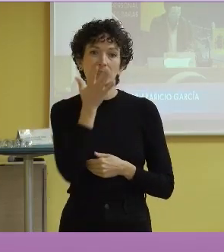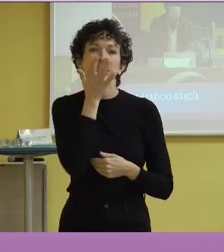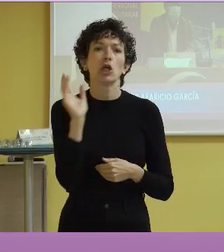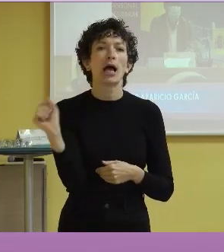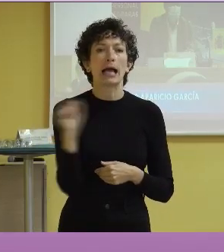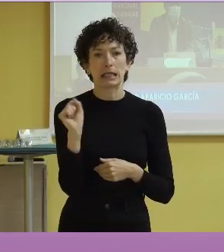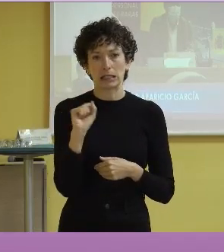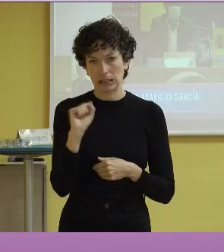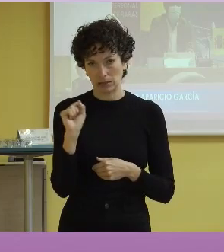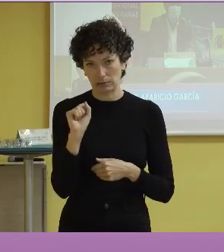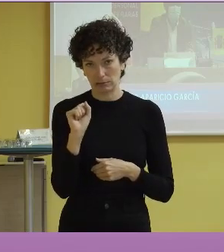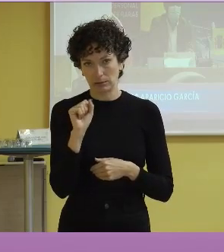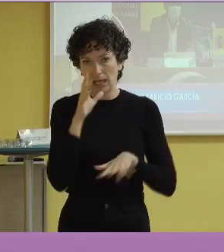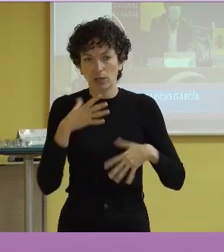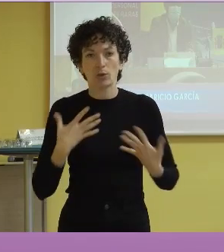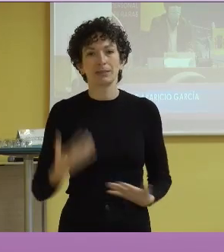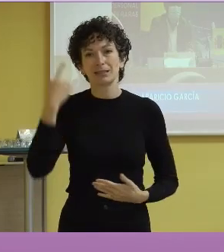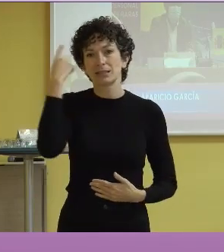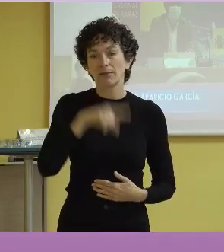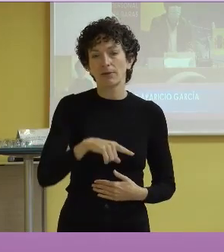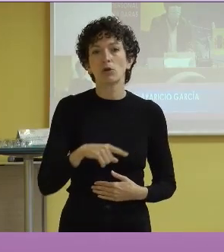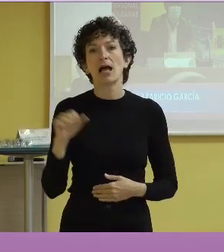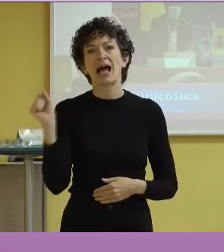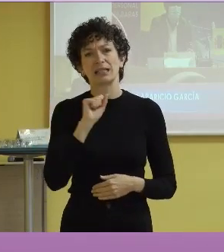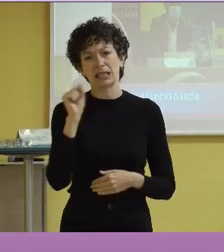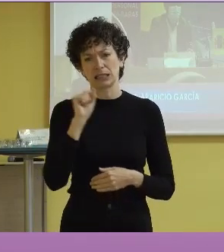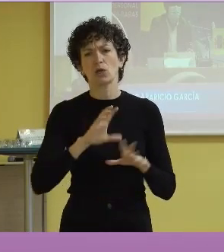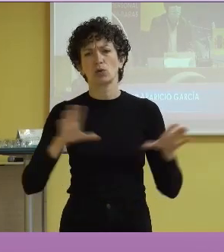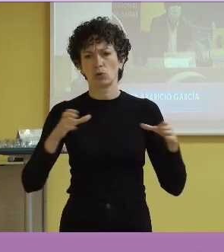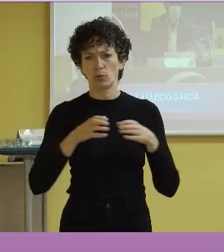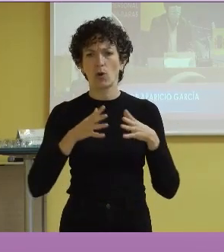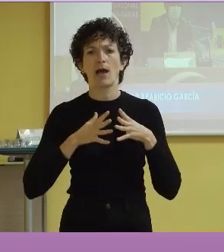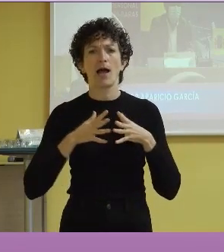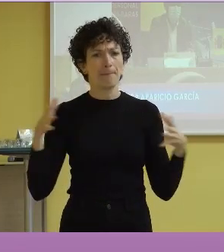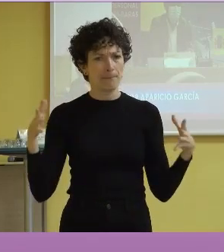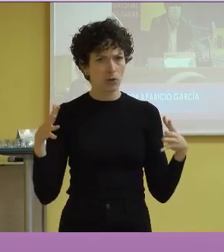actual, las ataxias sabemos que es un grupo grande de